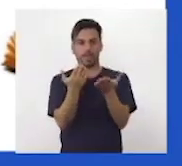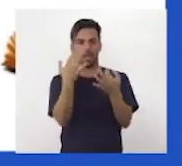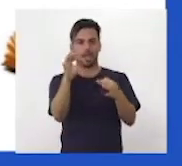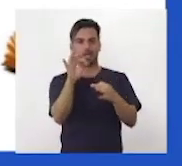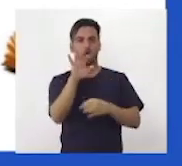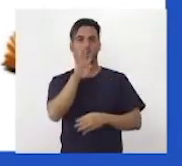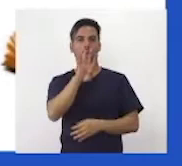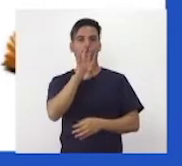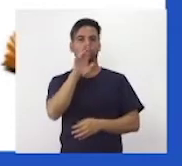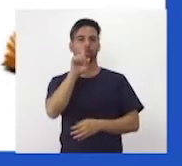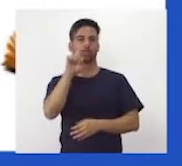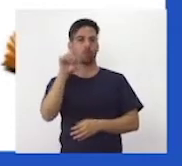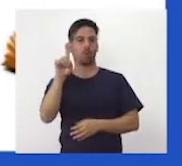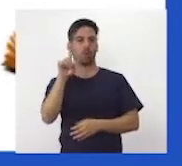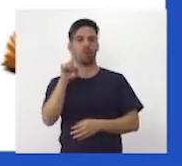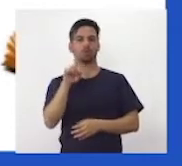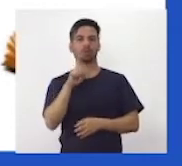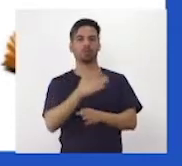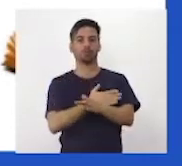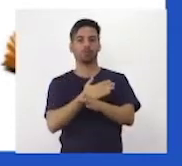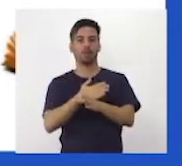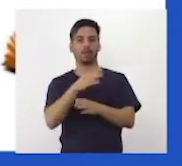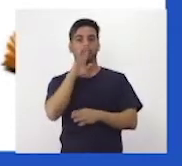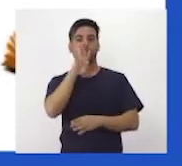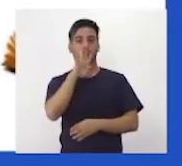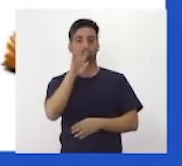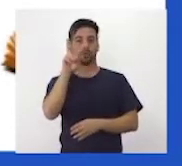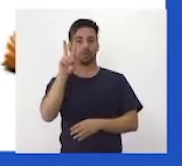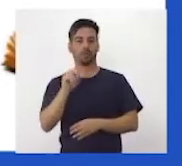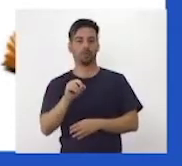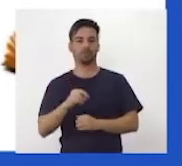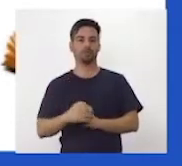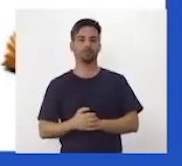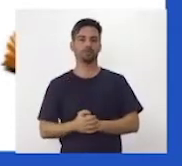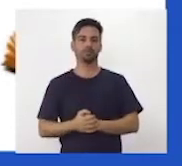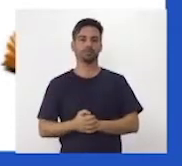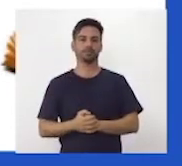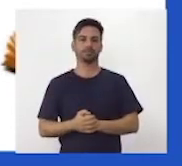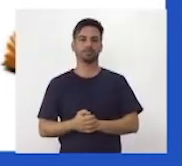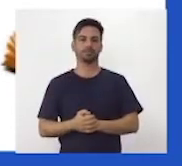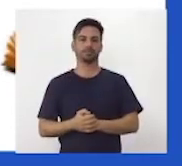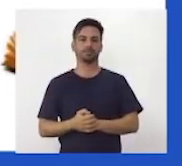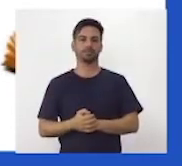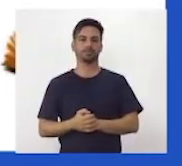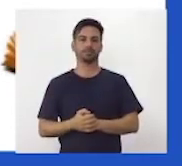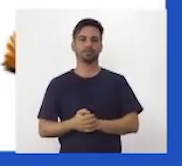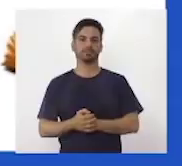la 411 a la 420.